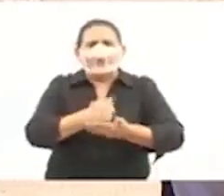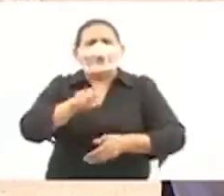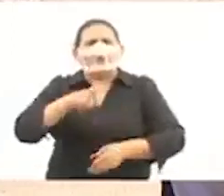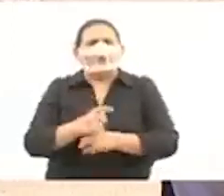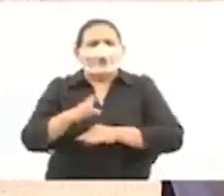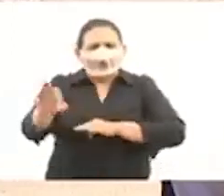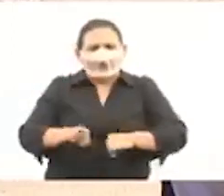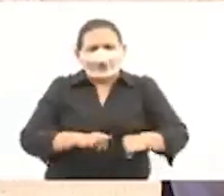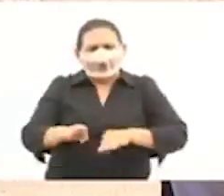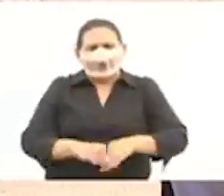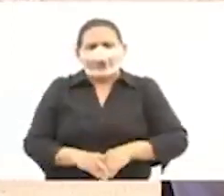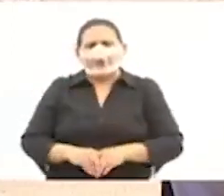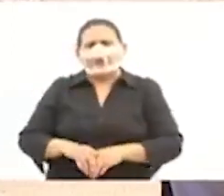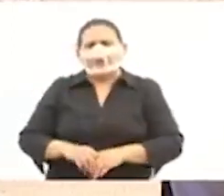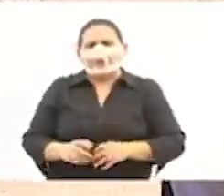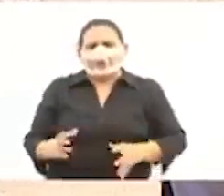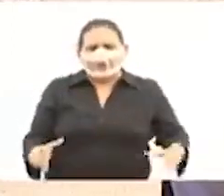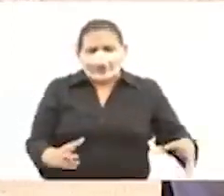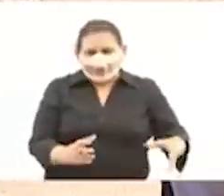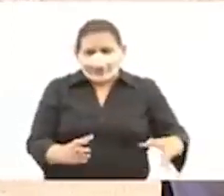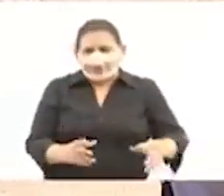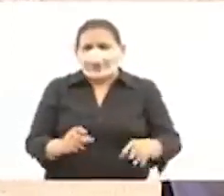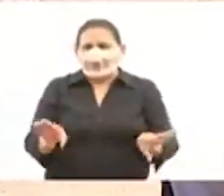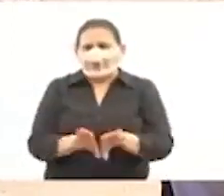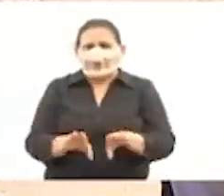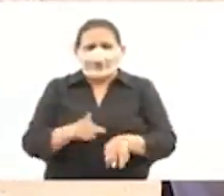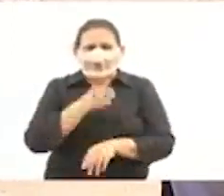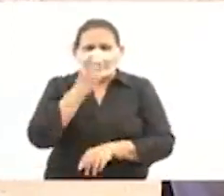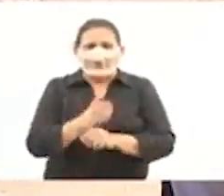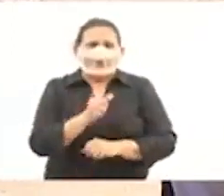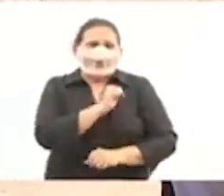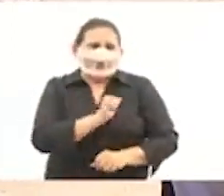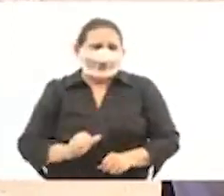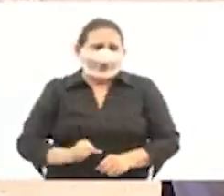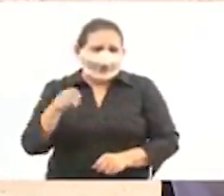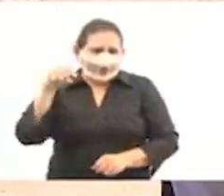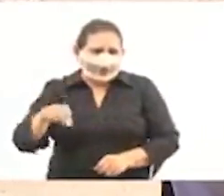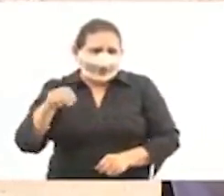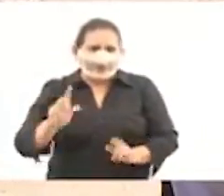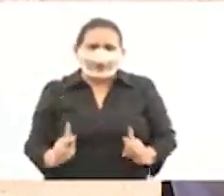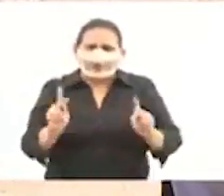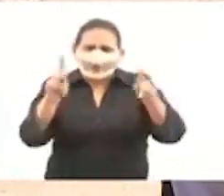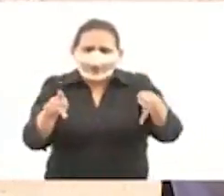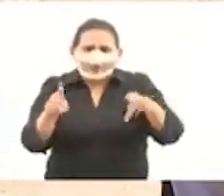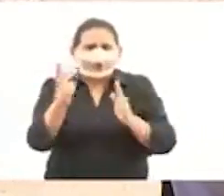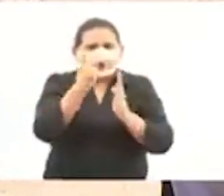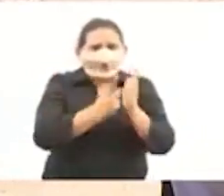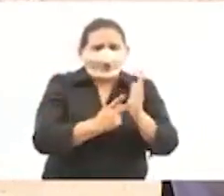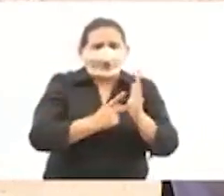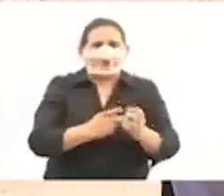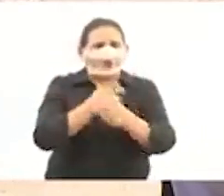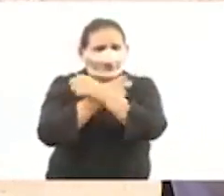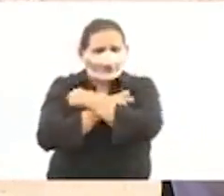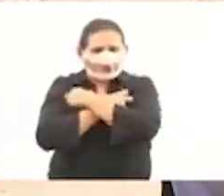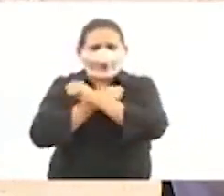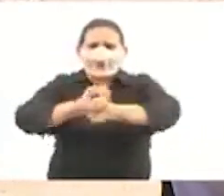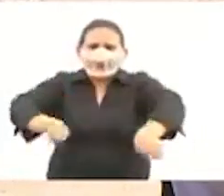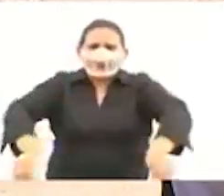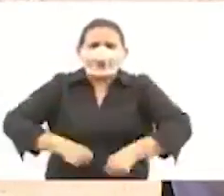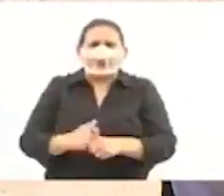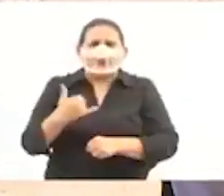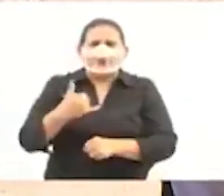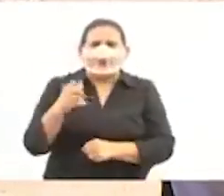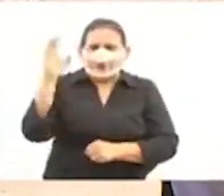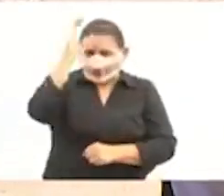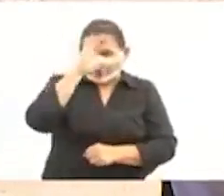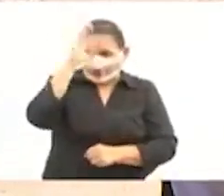trabajo comunitario muy intenso como lo mencionó el alcalde julián zacarías aquí en progreso en proyectos educativos sociales y culturales